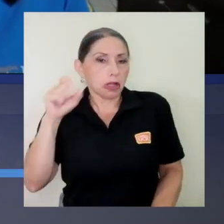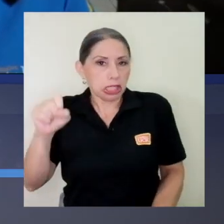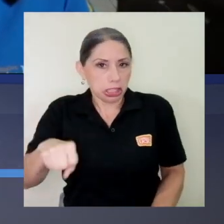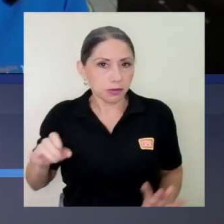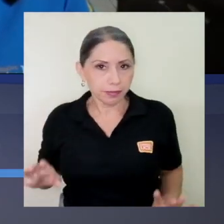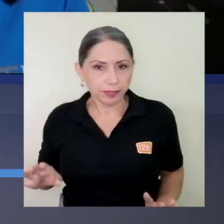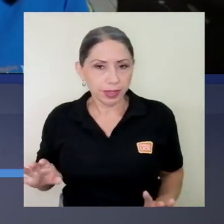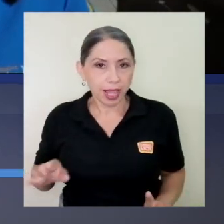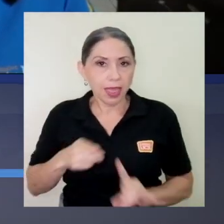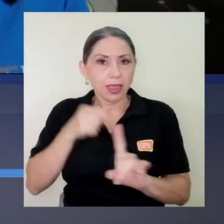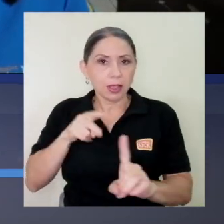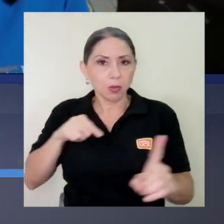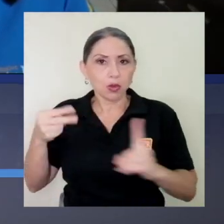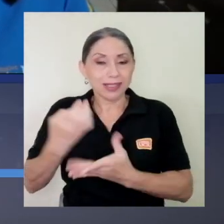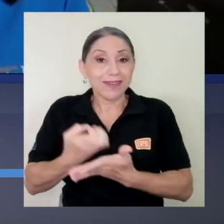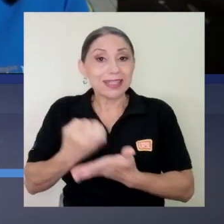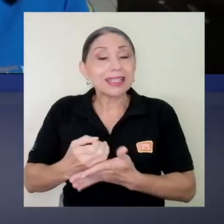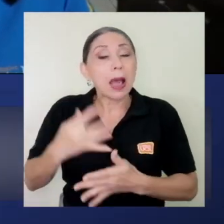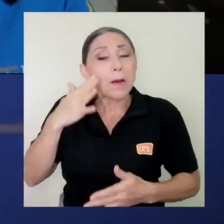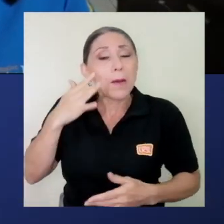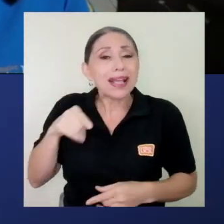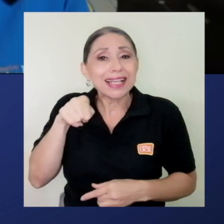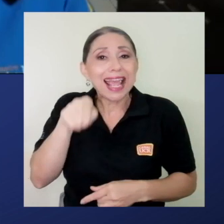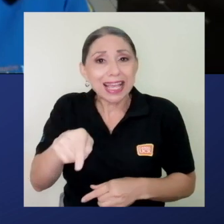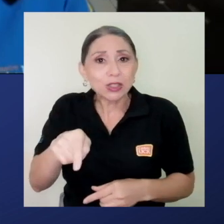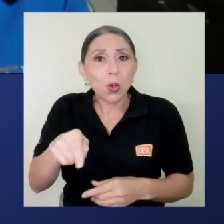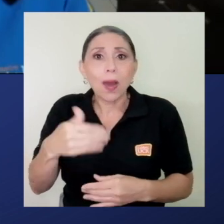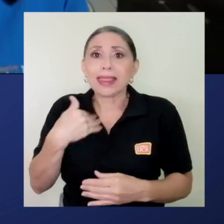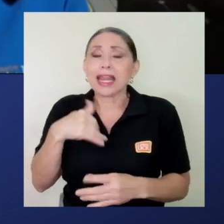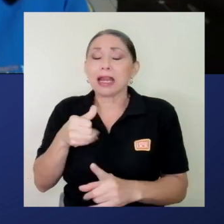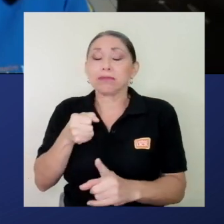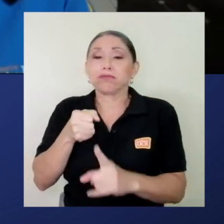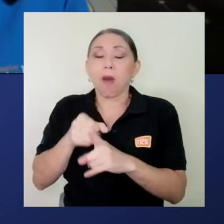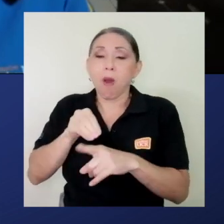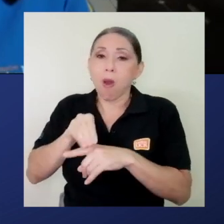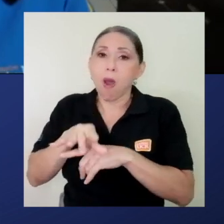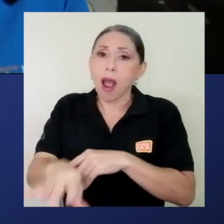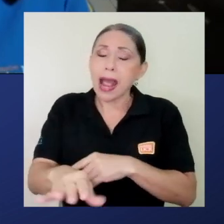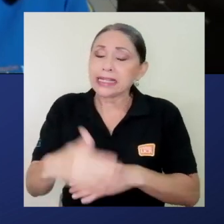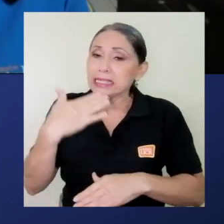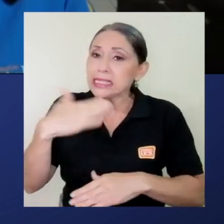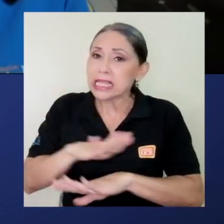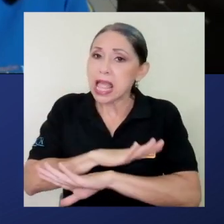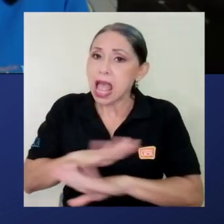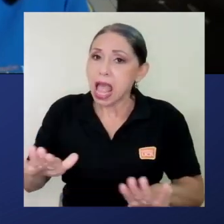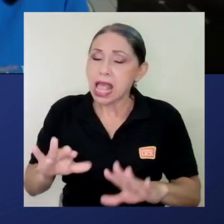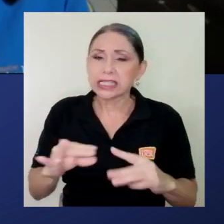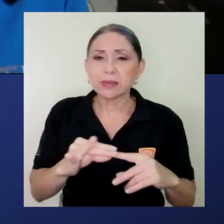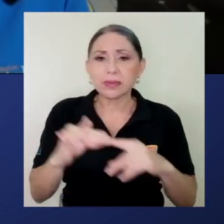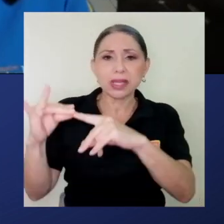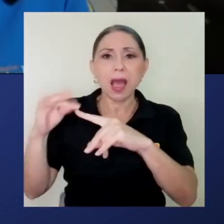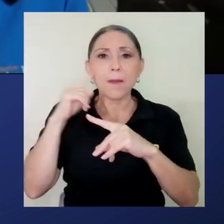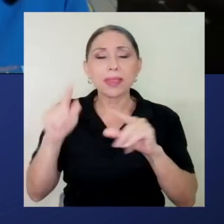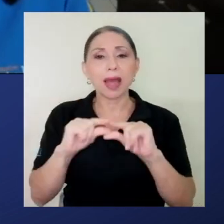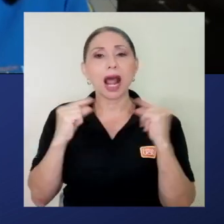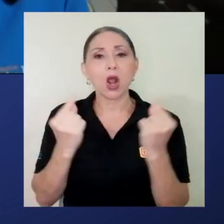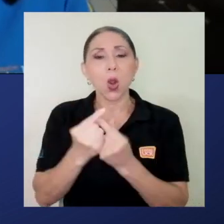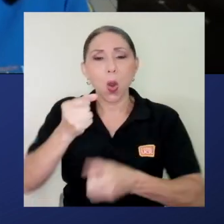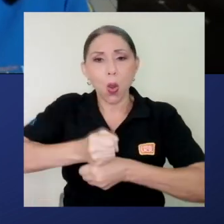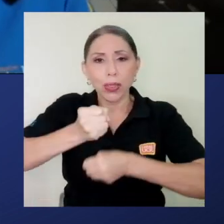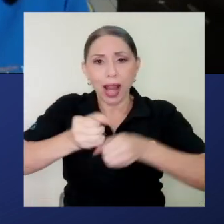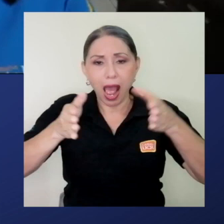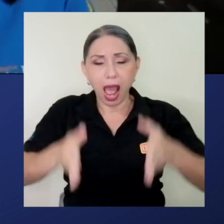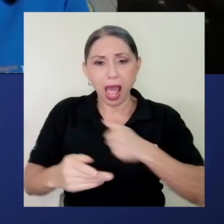sí, desde el punto de vista económico, va a tener implicaciones nefastas, sobre todo para las clases trabajadoras